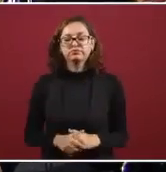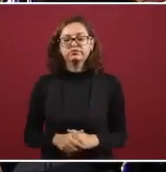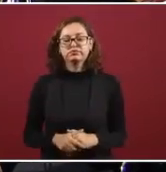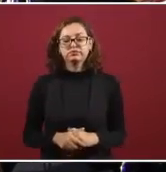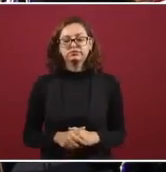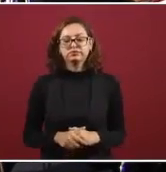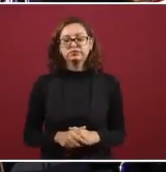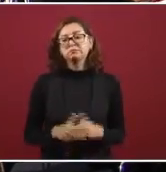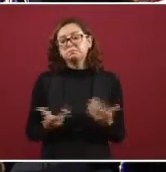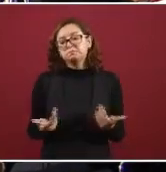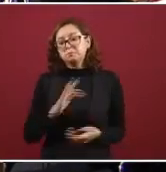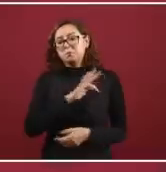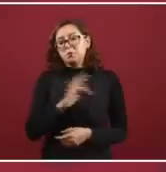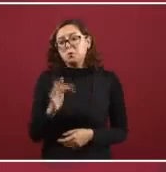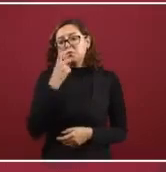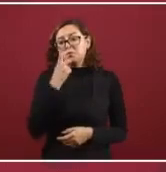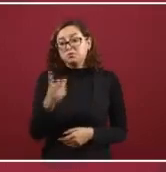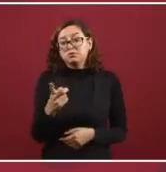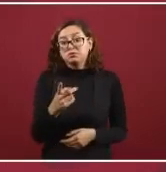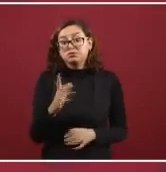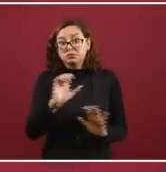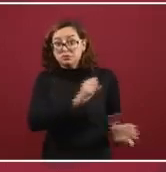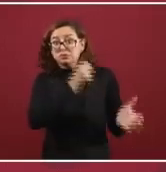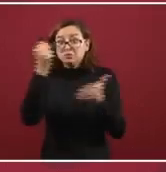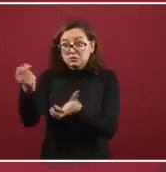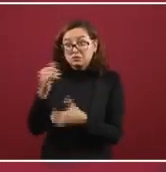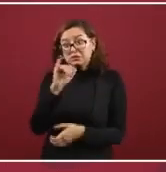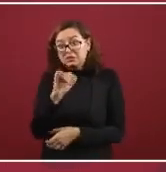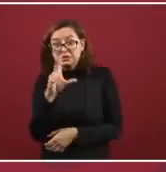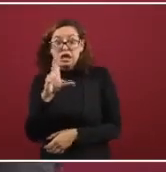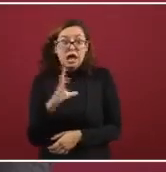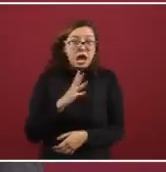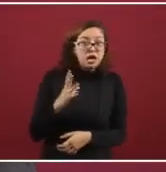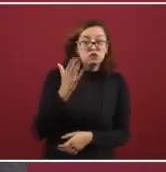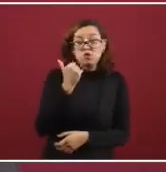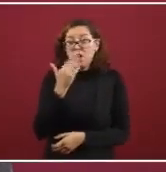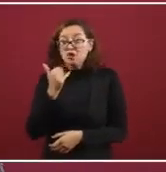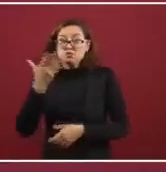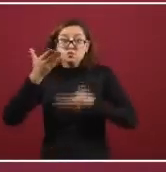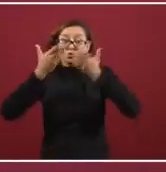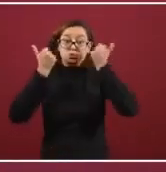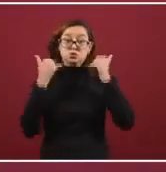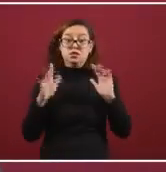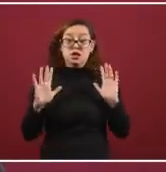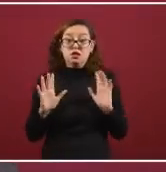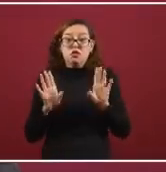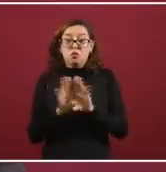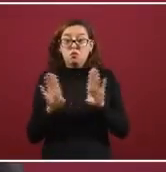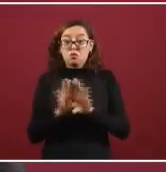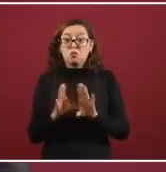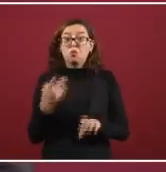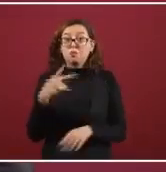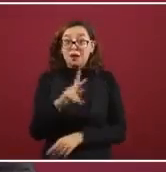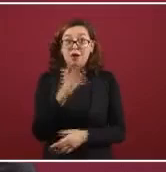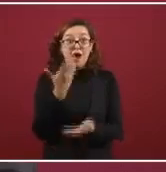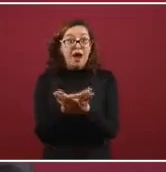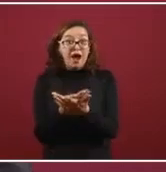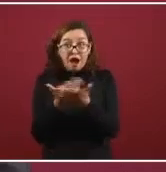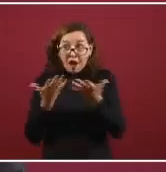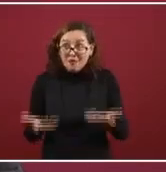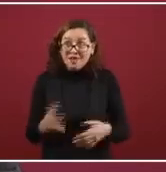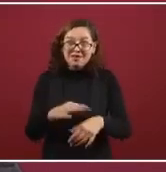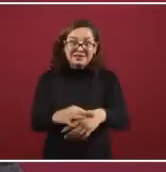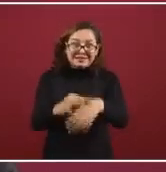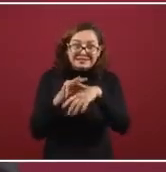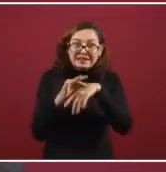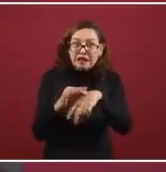habrá, le puedo decir que les aclare si esa inversión se hizo, si se reportó esa inversión de 1.200 millones y en qué quedó. Pero el hecho es que las estaciones